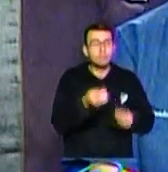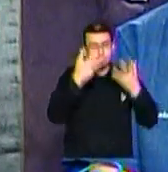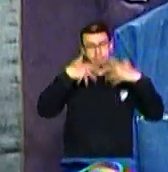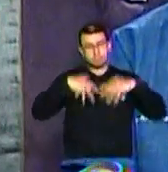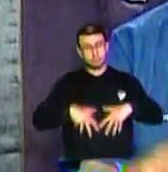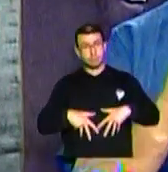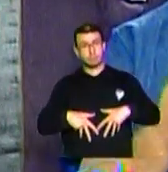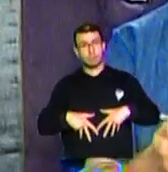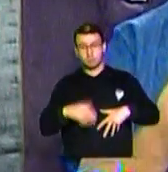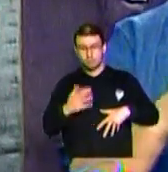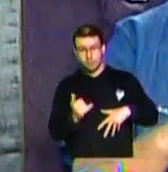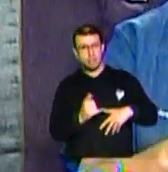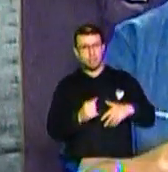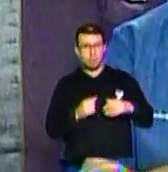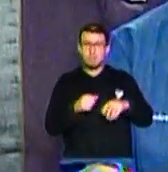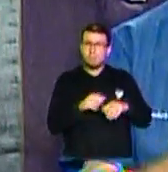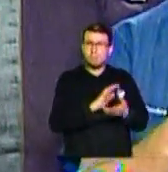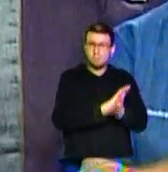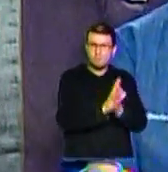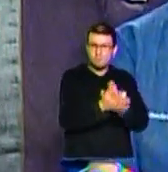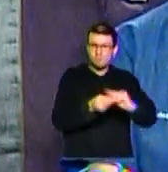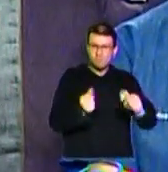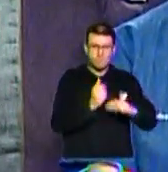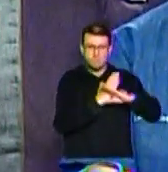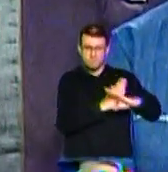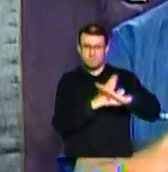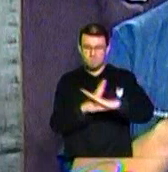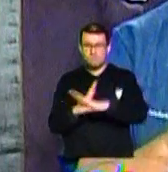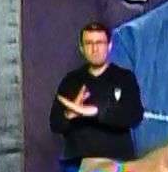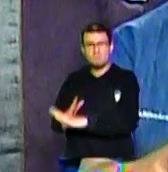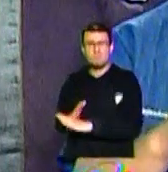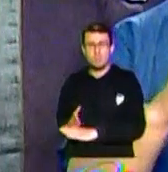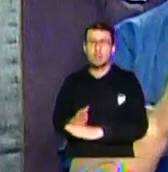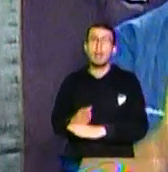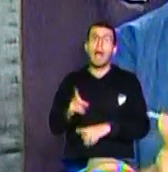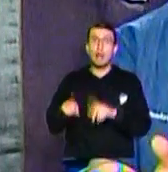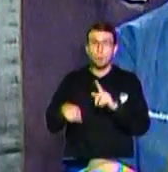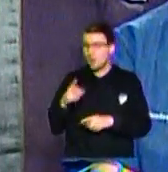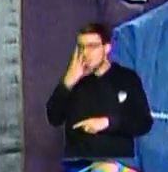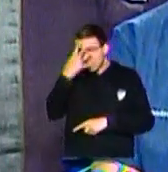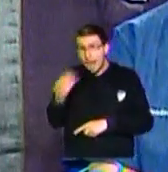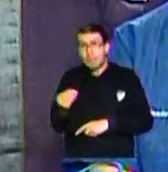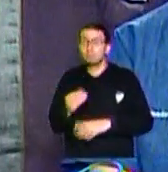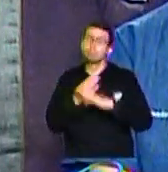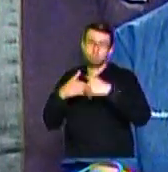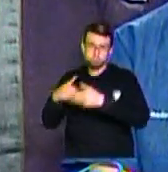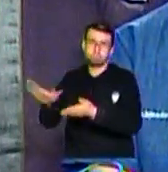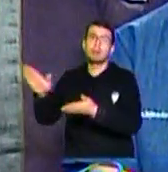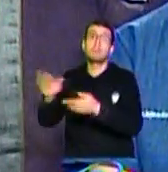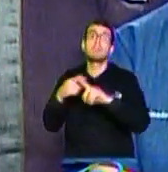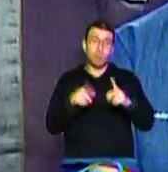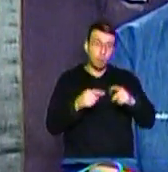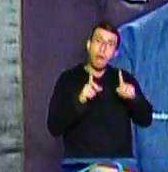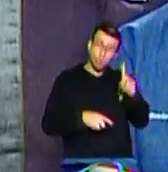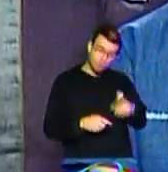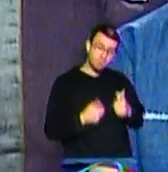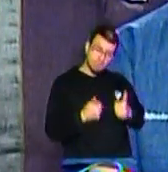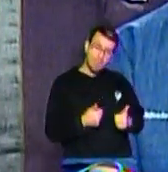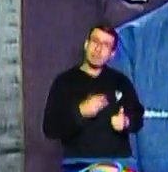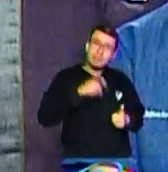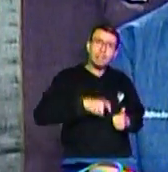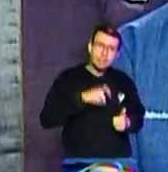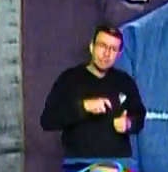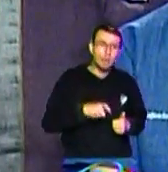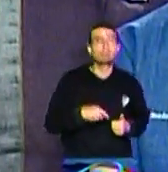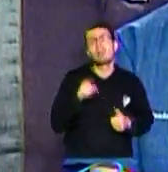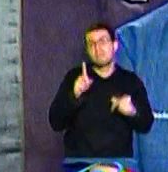nos va a matar las bacterias buenas que hay en la vagina, las que mantienen la acidez vaginal, que en general es el lactobacilo